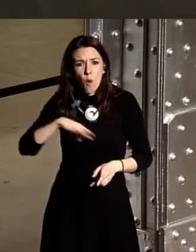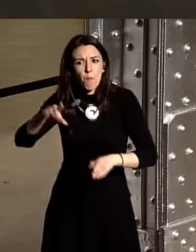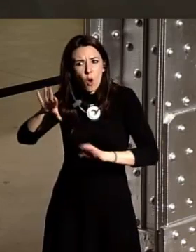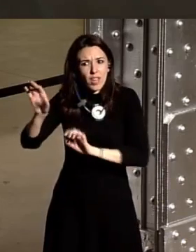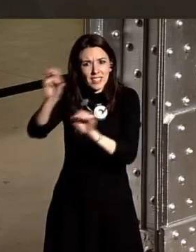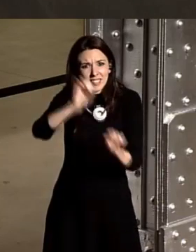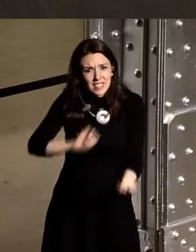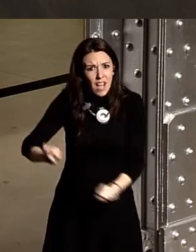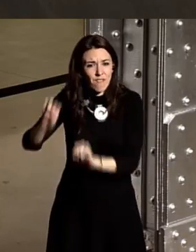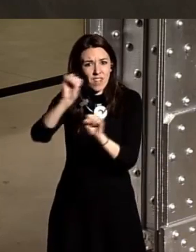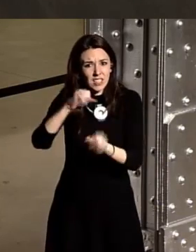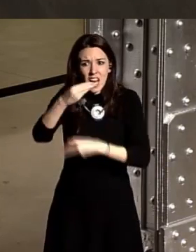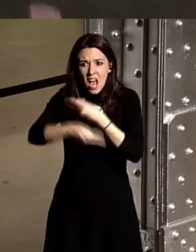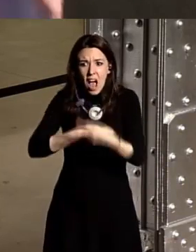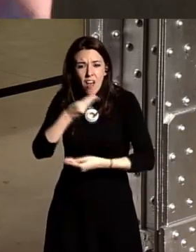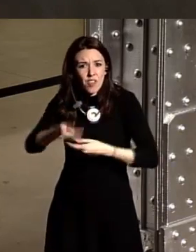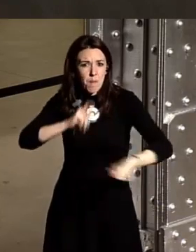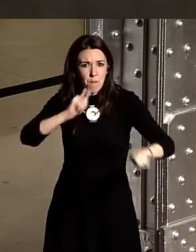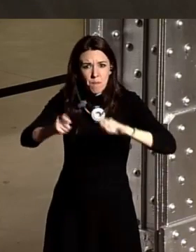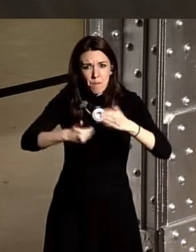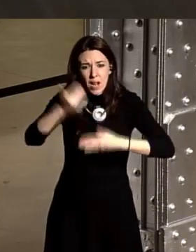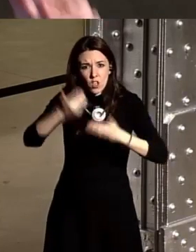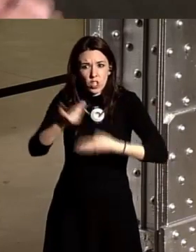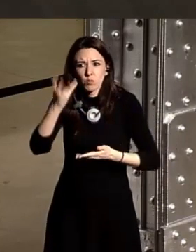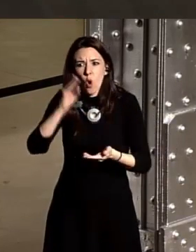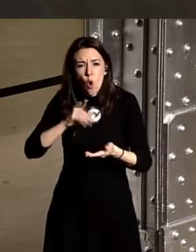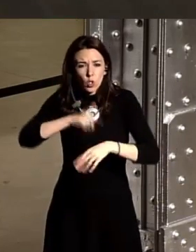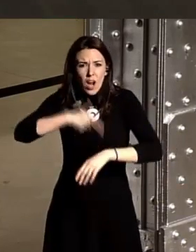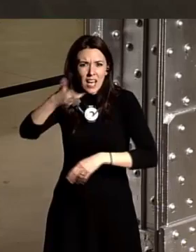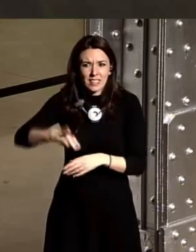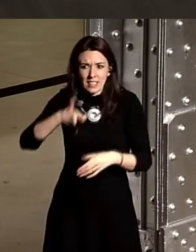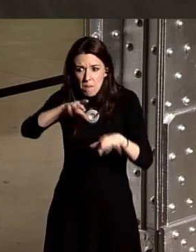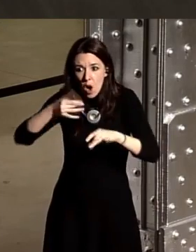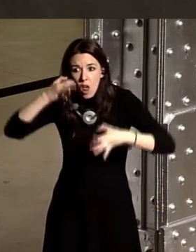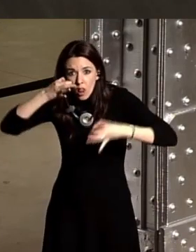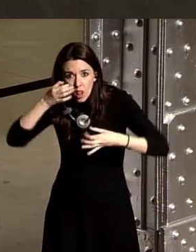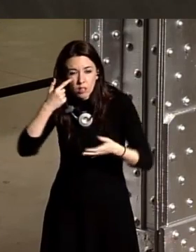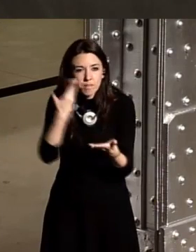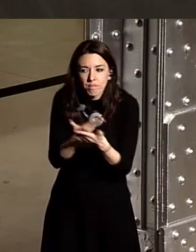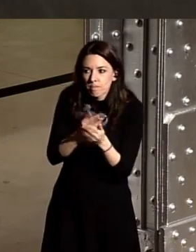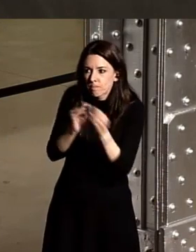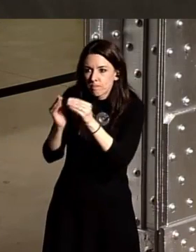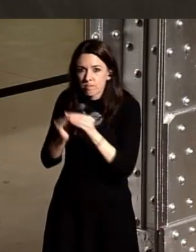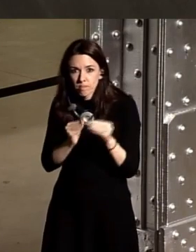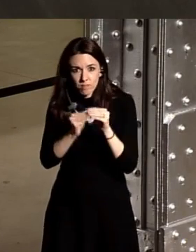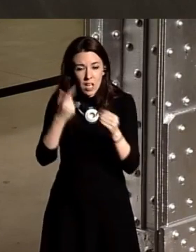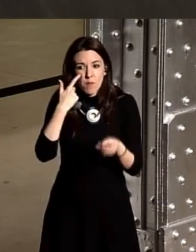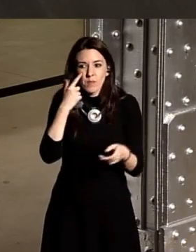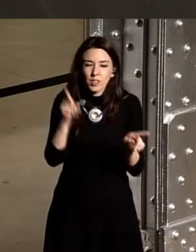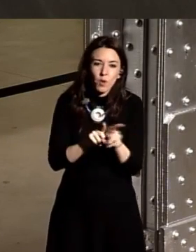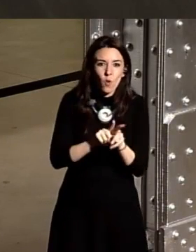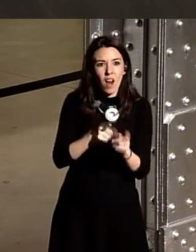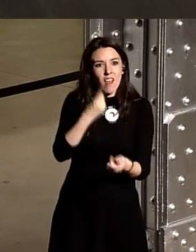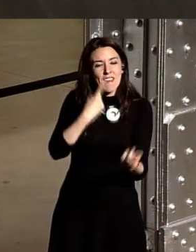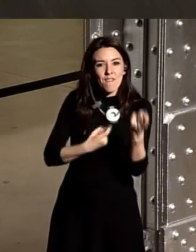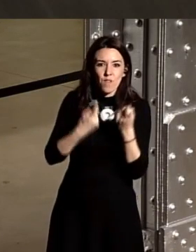defendiendo hacer periodismo estando mucho tiempo en el terreno, contrastando y rompiendo ese matrix de una información a